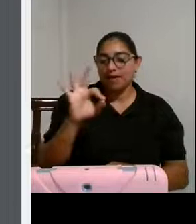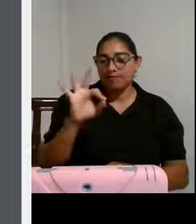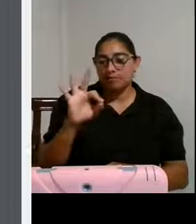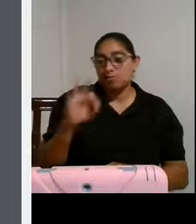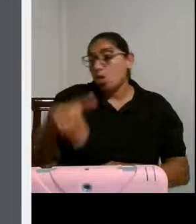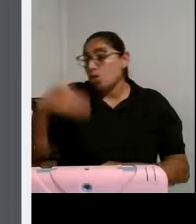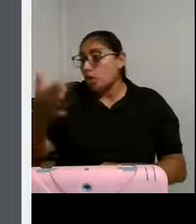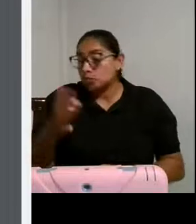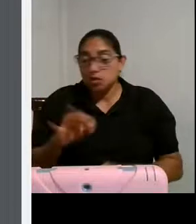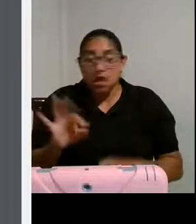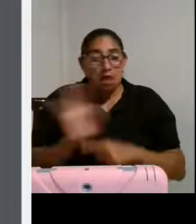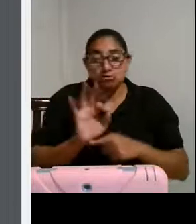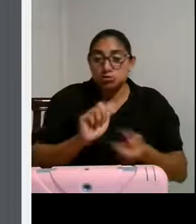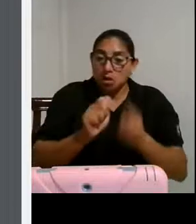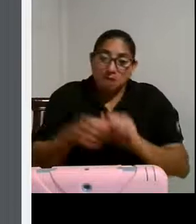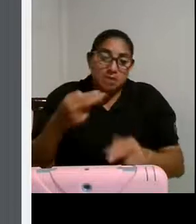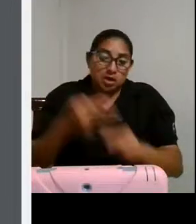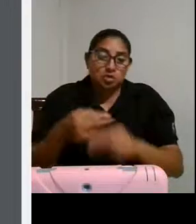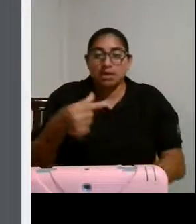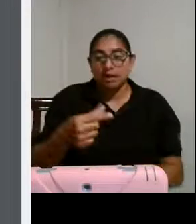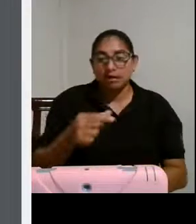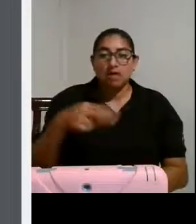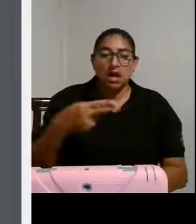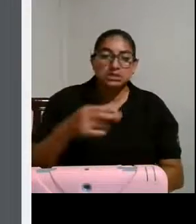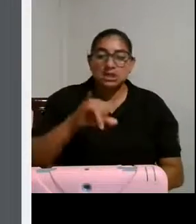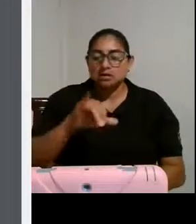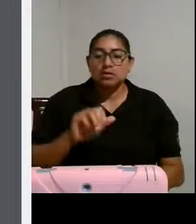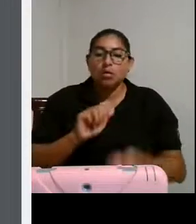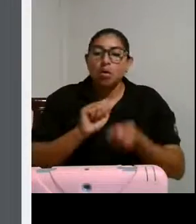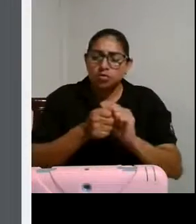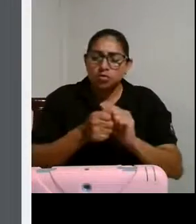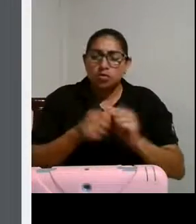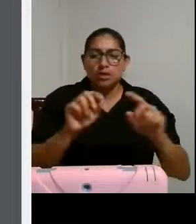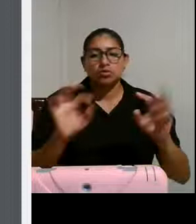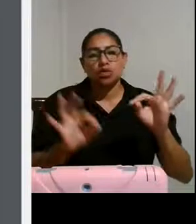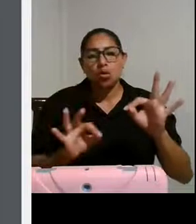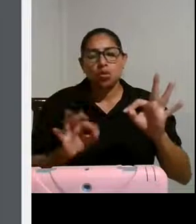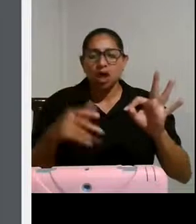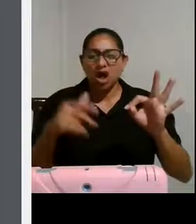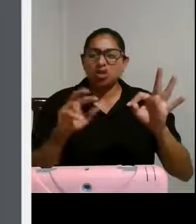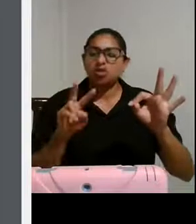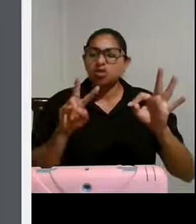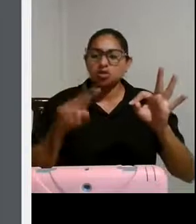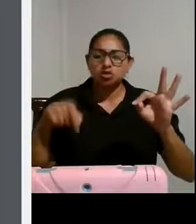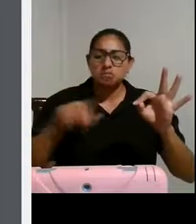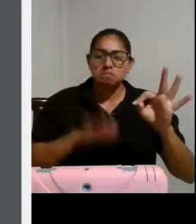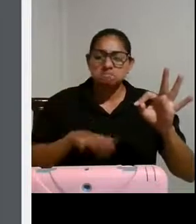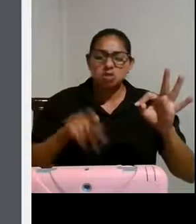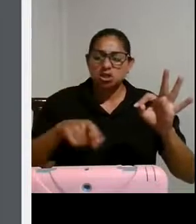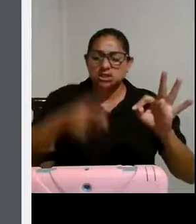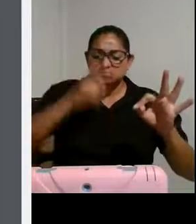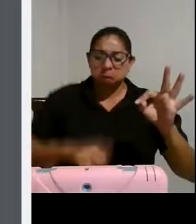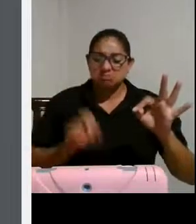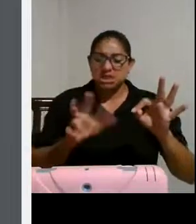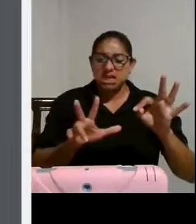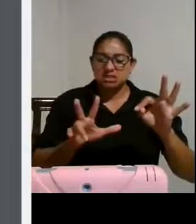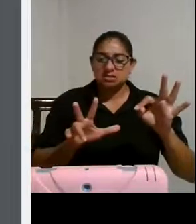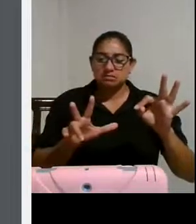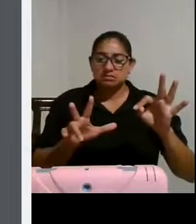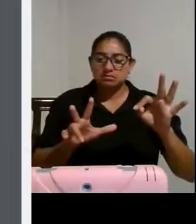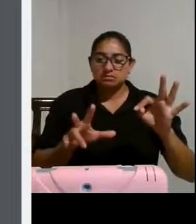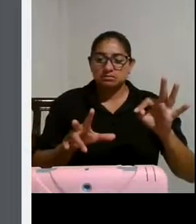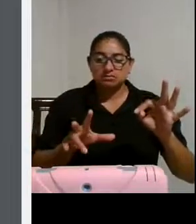al paso 3, Ujú. no sé, pues habrá tutores que lo entienden, pero puede ser que algún